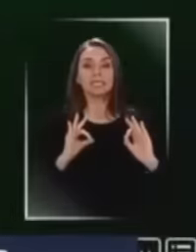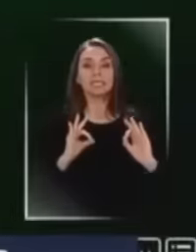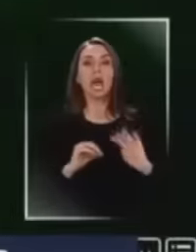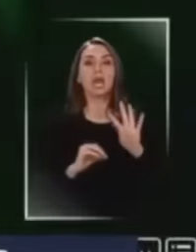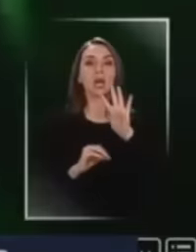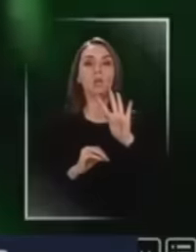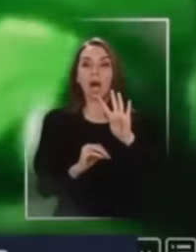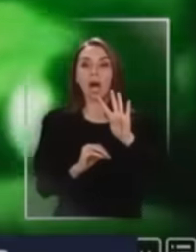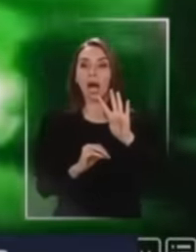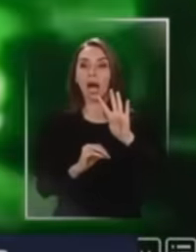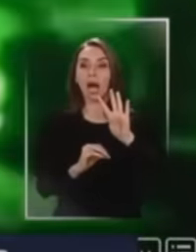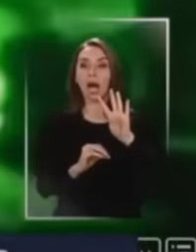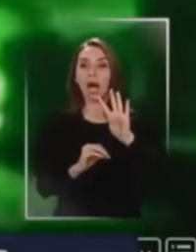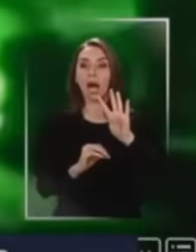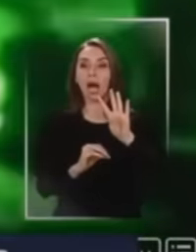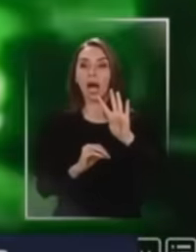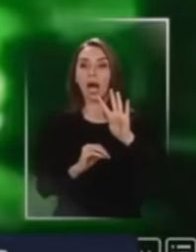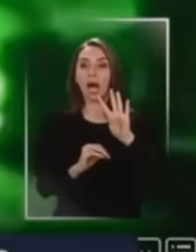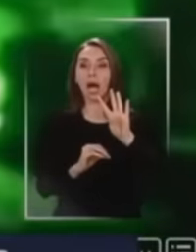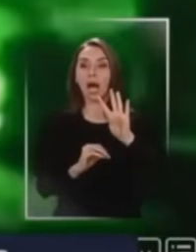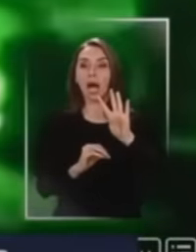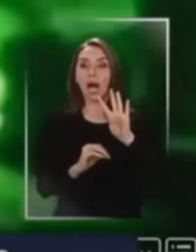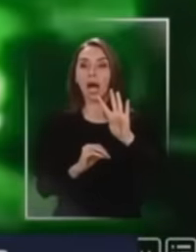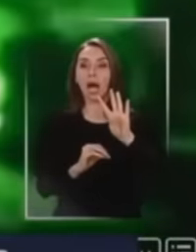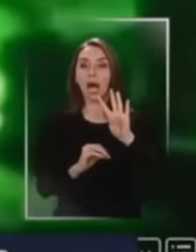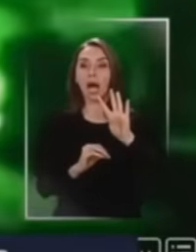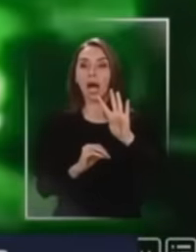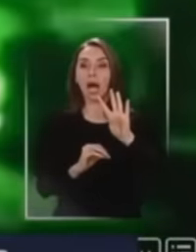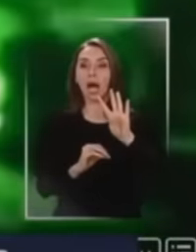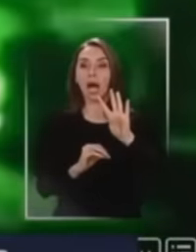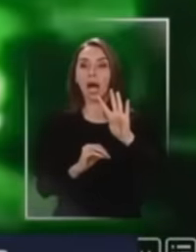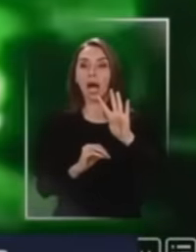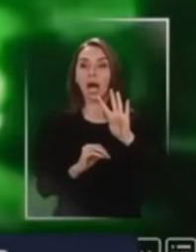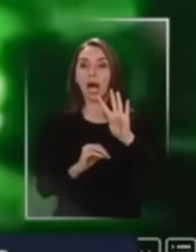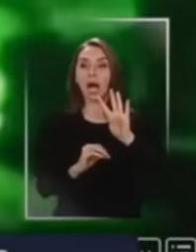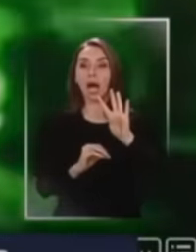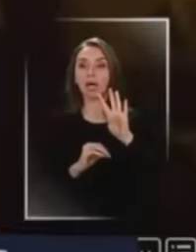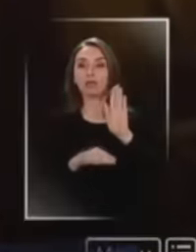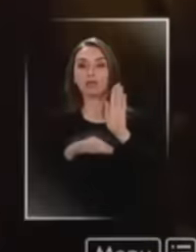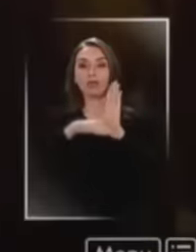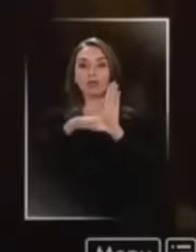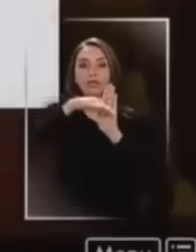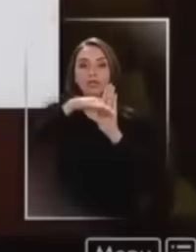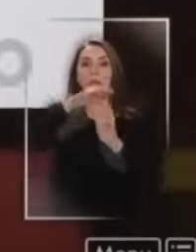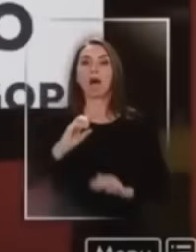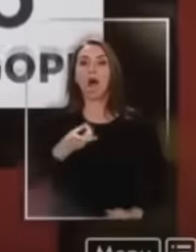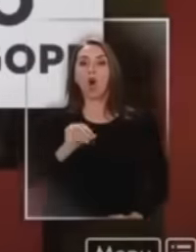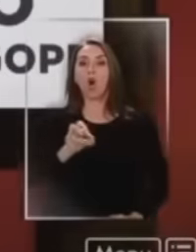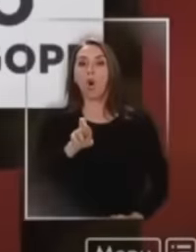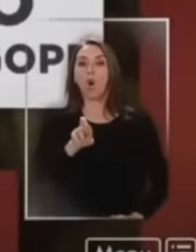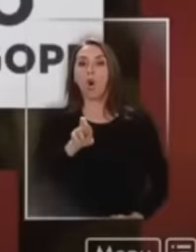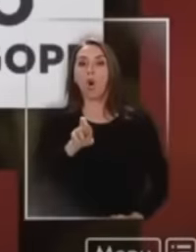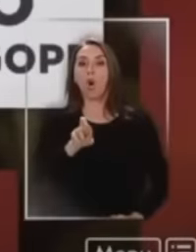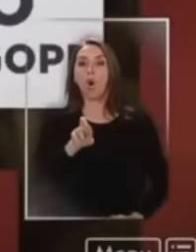4 estaciones del GOPE. Es como un FBI sudamericano, un FBI chileno. O